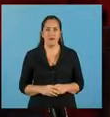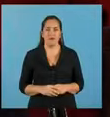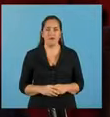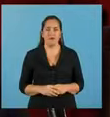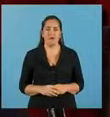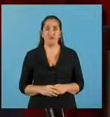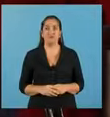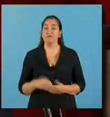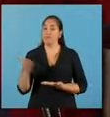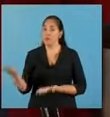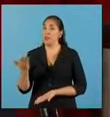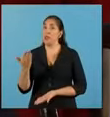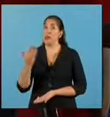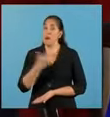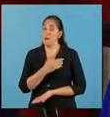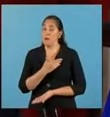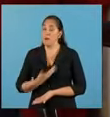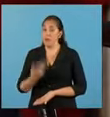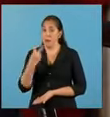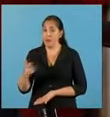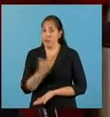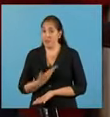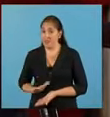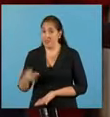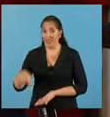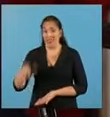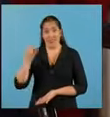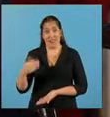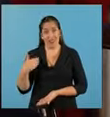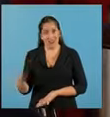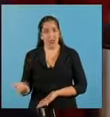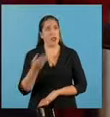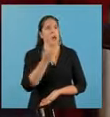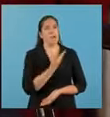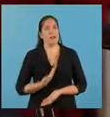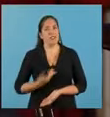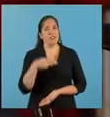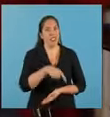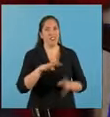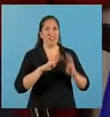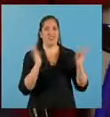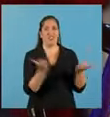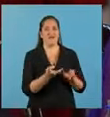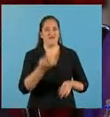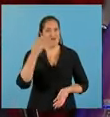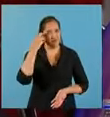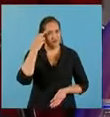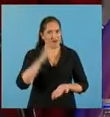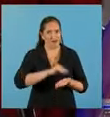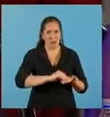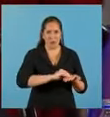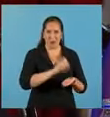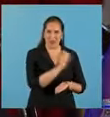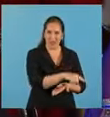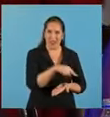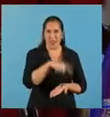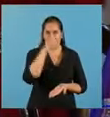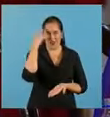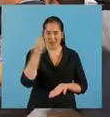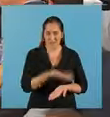Señora Vicepresidenta de la República, señor Presidente de la Cámara de Diputados de la